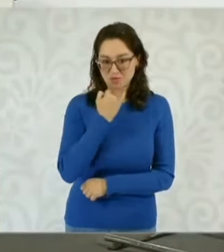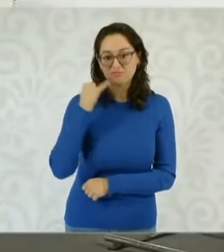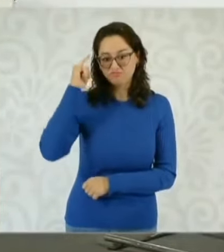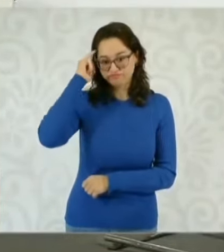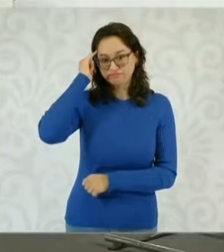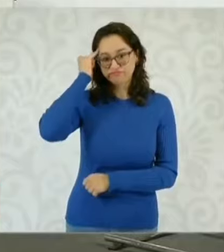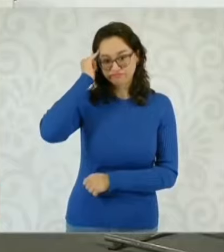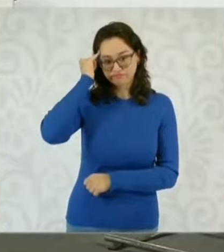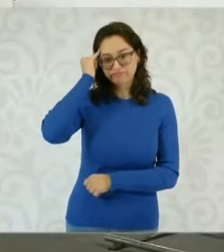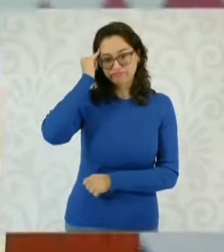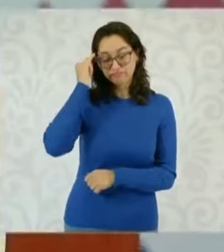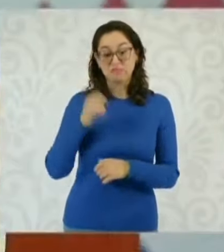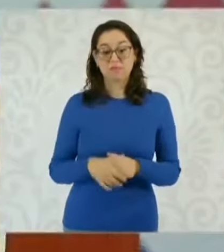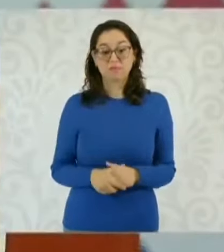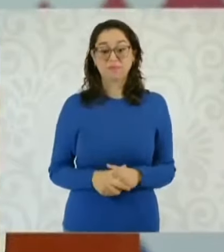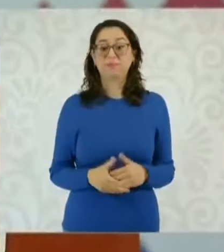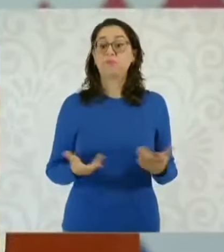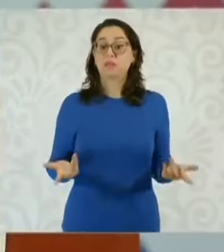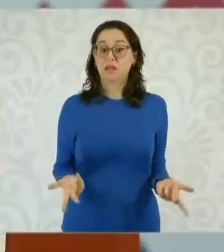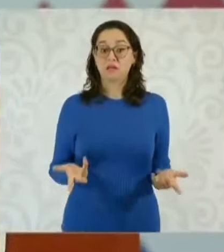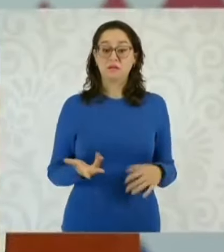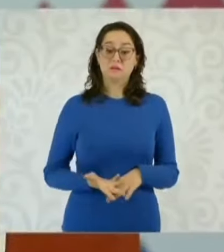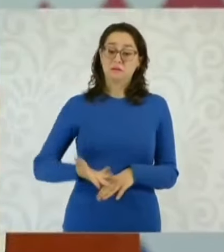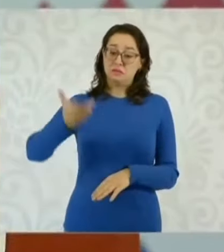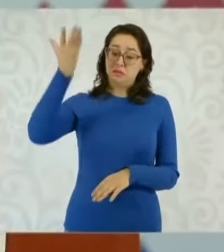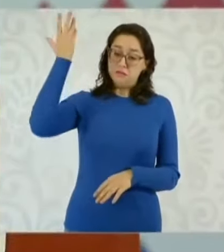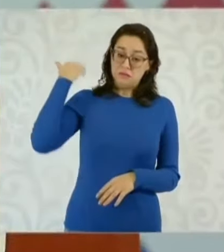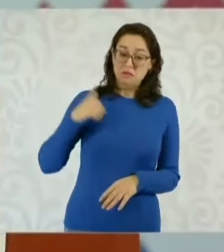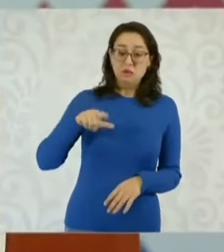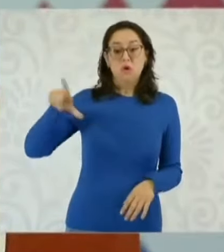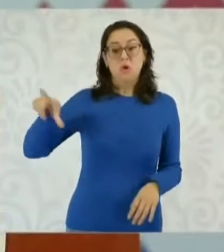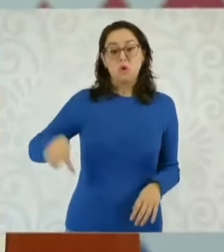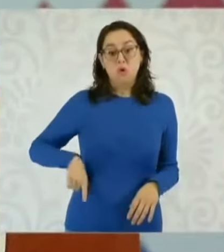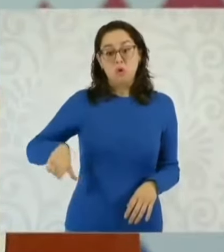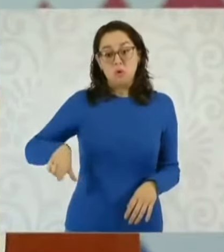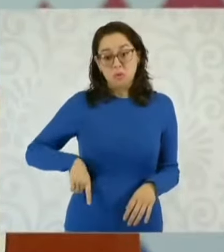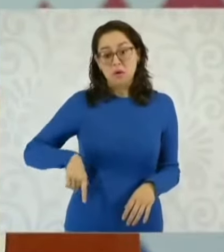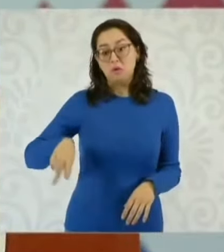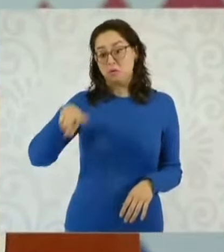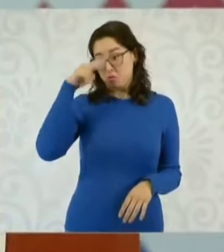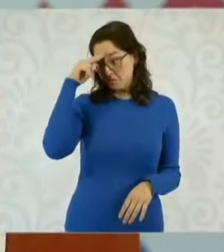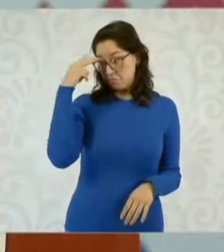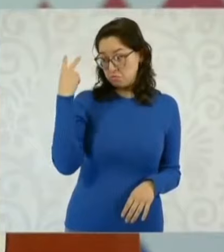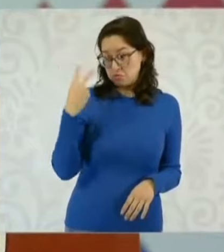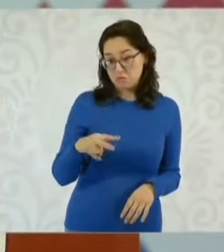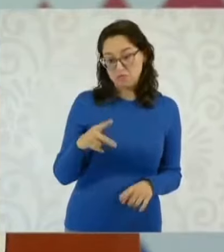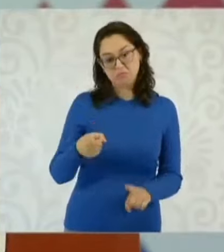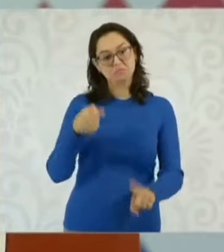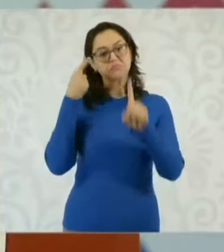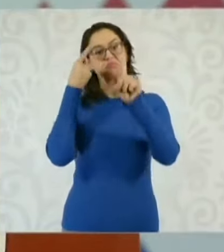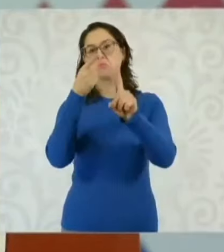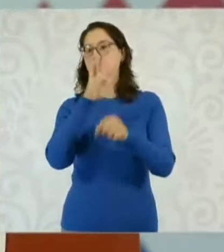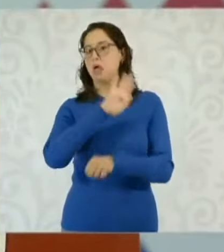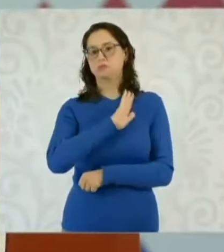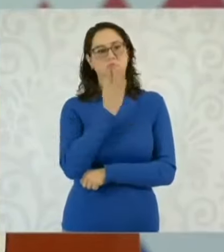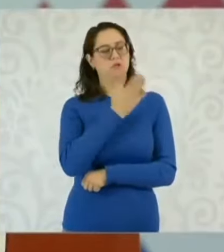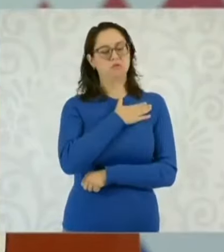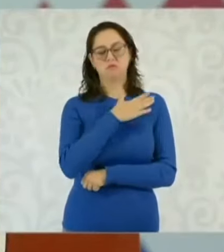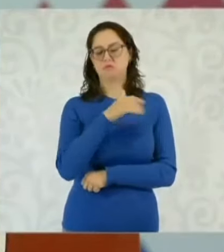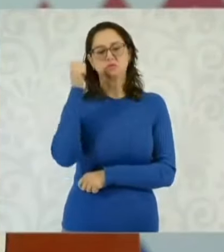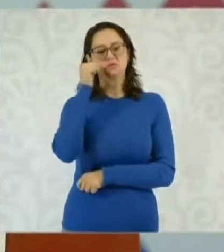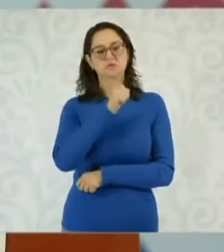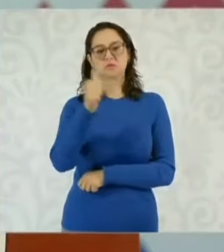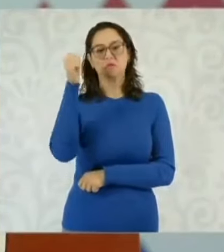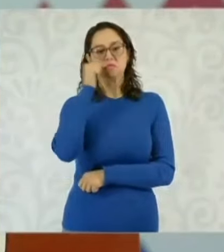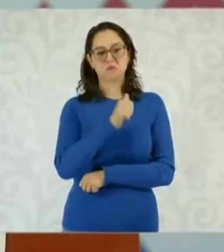la política durante muchos años en el siglo pasado fue la de unificar a la nación en torno a un solo idioma que era el español. Esta política